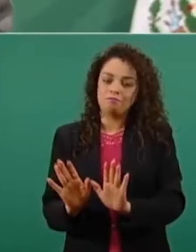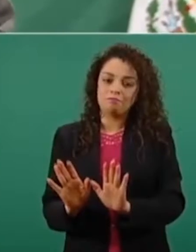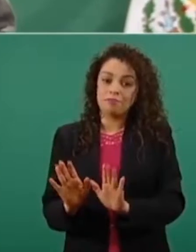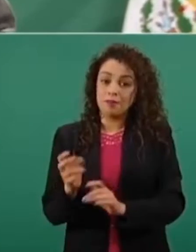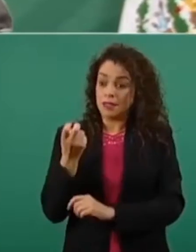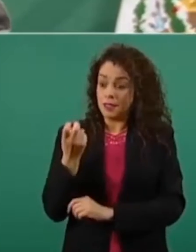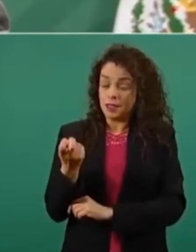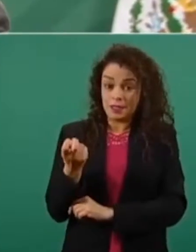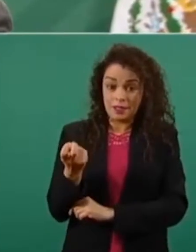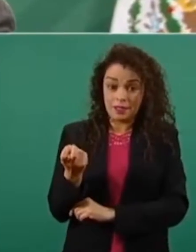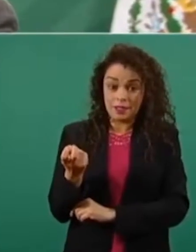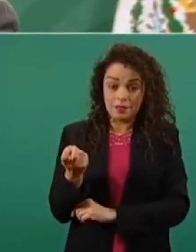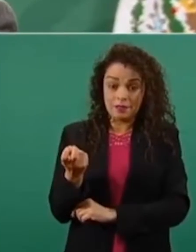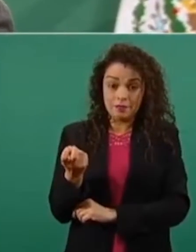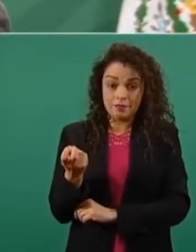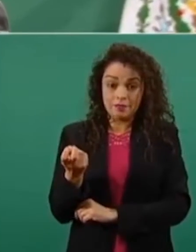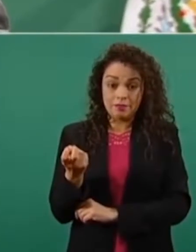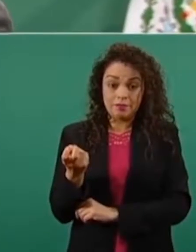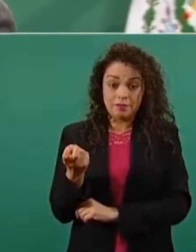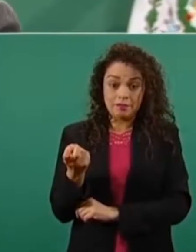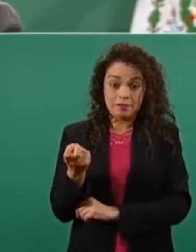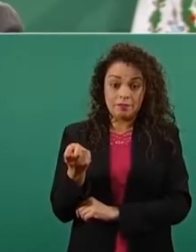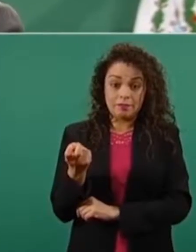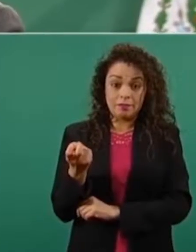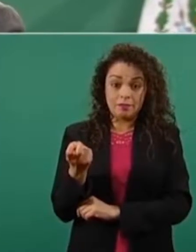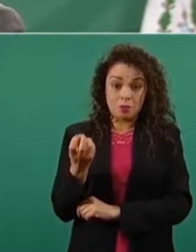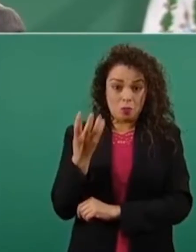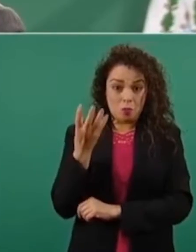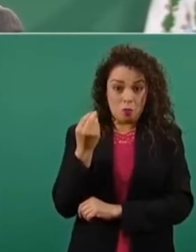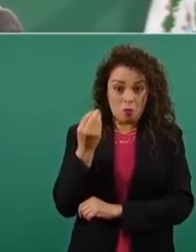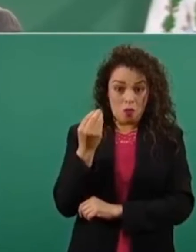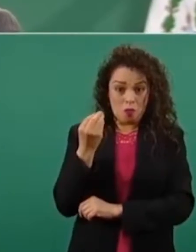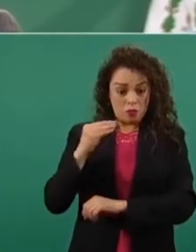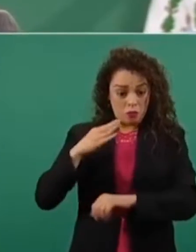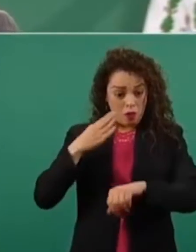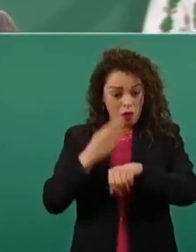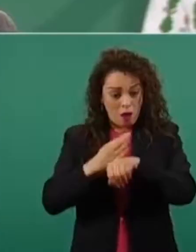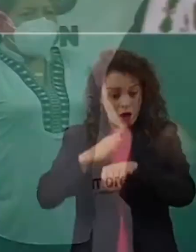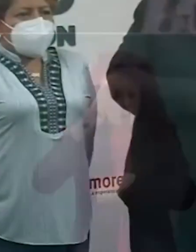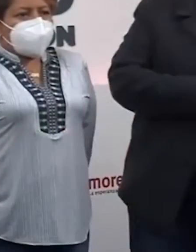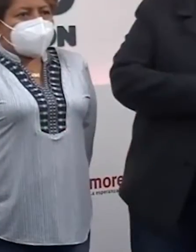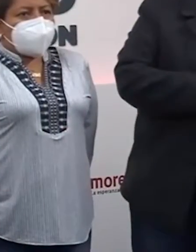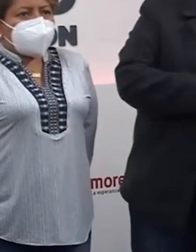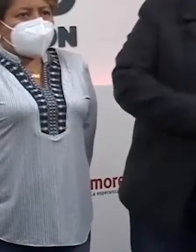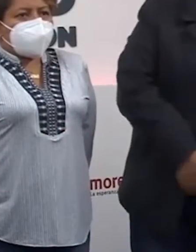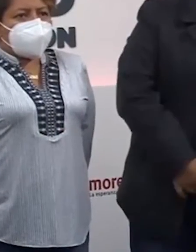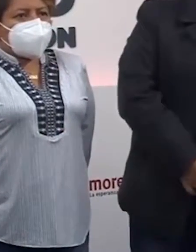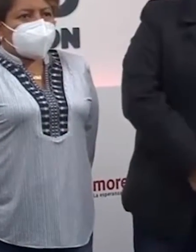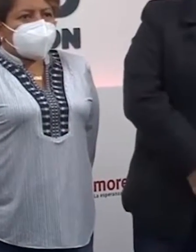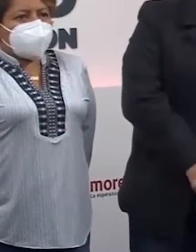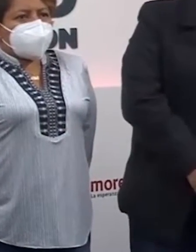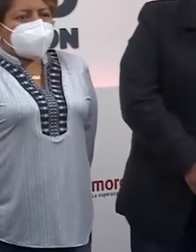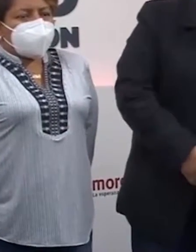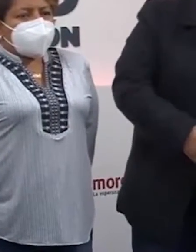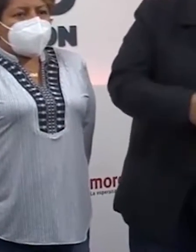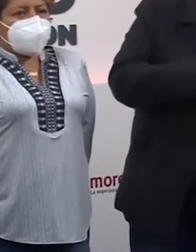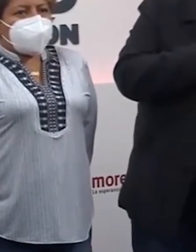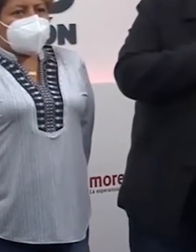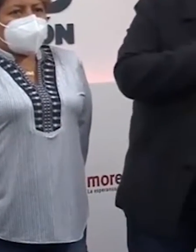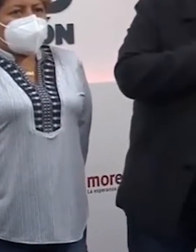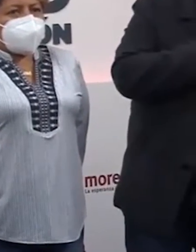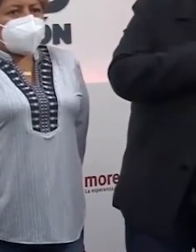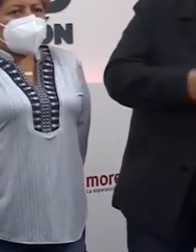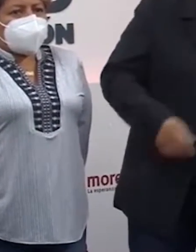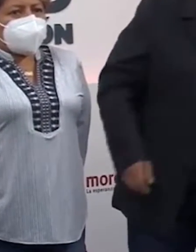de los nuevos candidatos ya que es una decisión que le corresponde sólo a morena la noche del miércoles la dirigencia nacional de